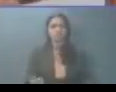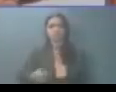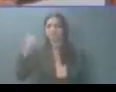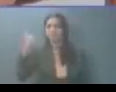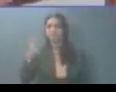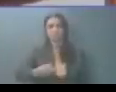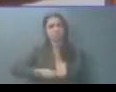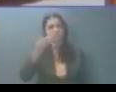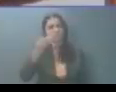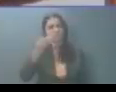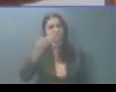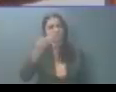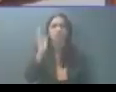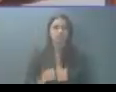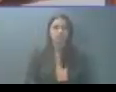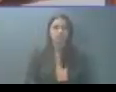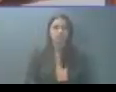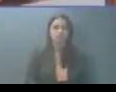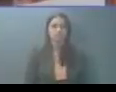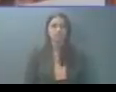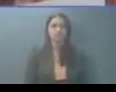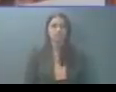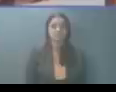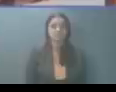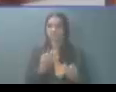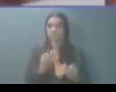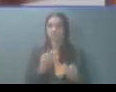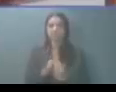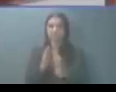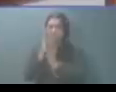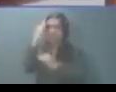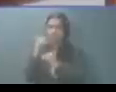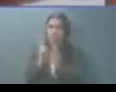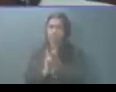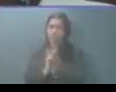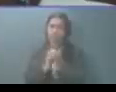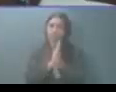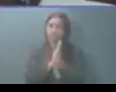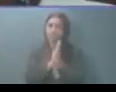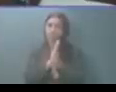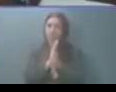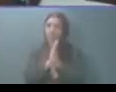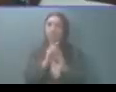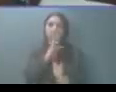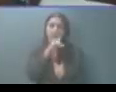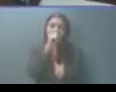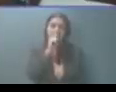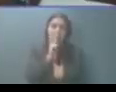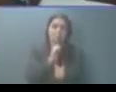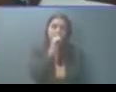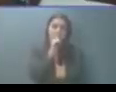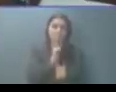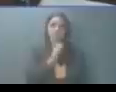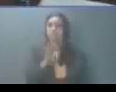Los insultos, por Dios, el desprestigio. Compañera, diputada, perdone, yo le dije que seamos un poco tolerantes. Somos, yo